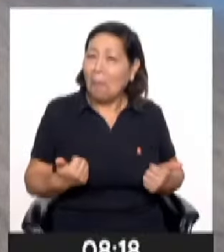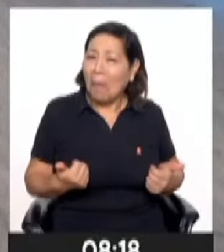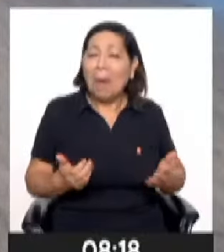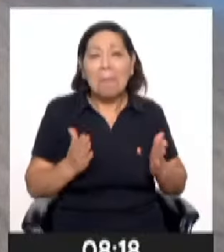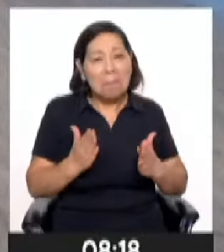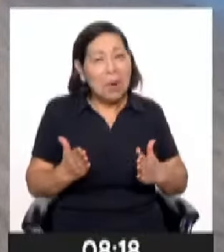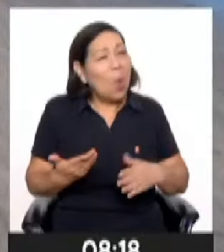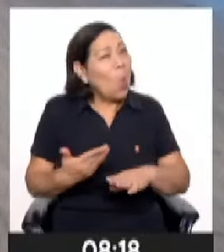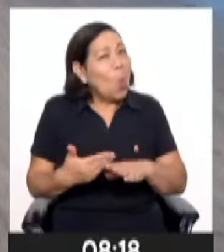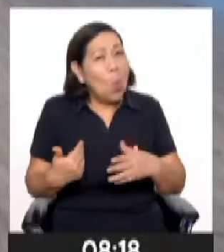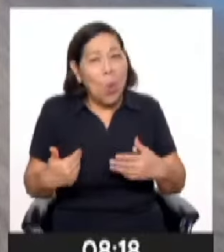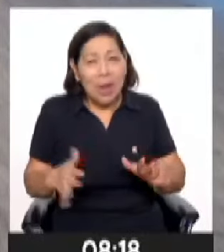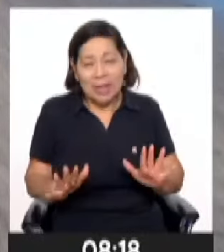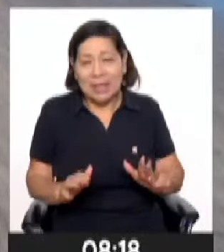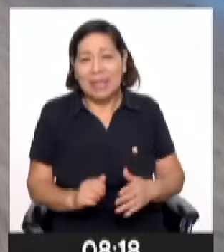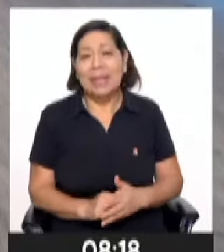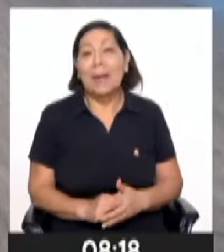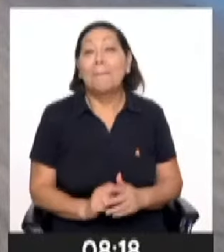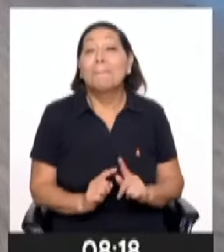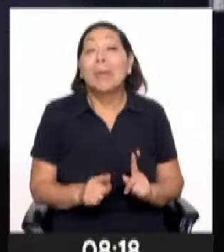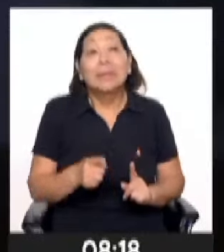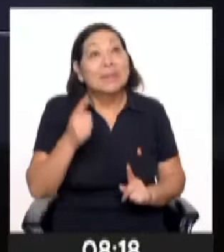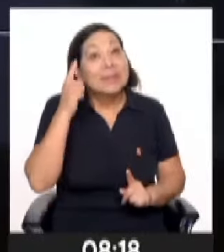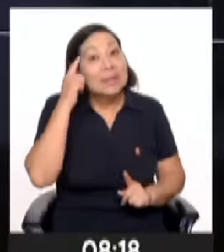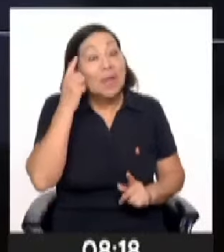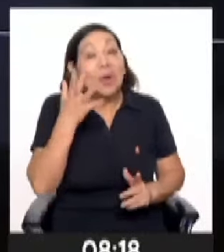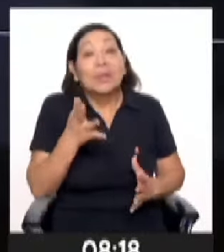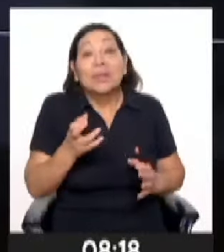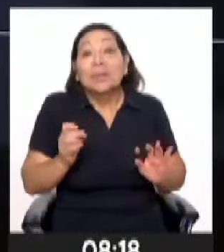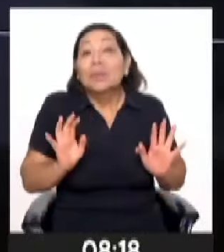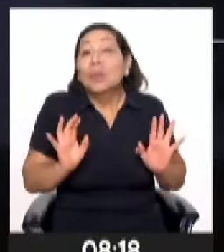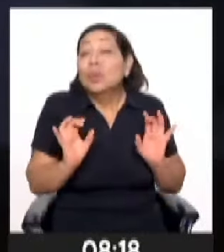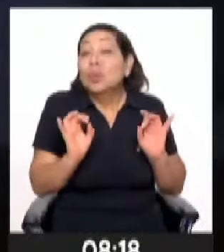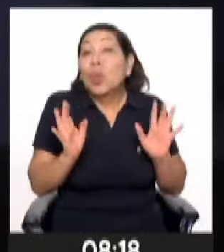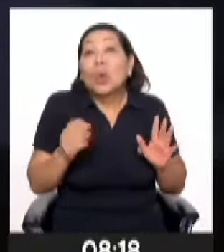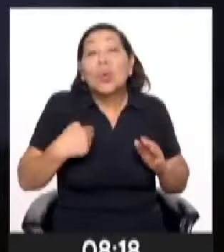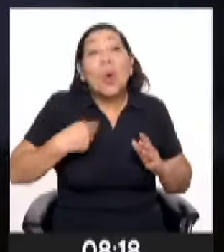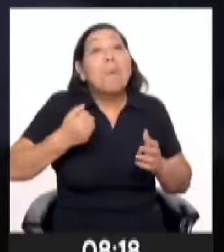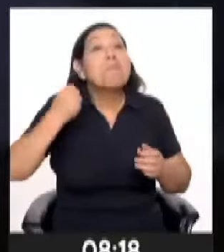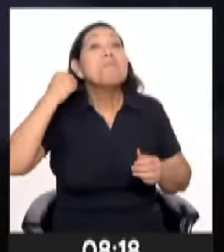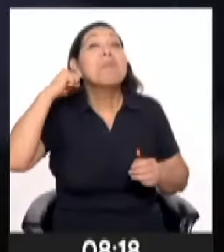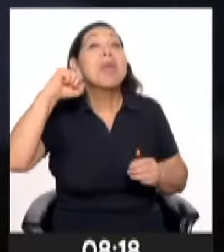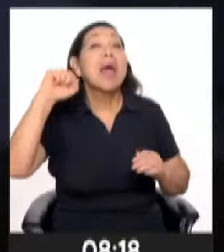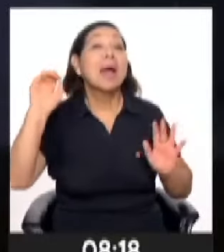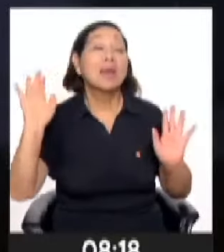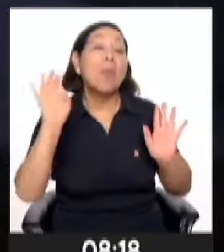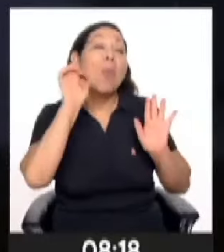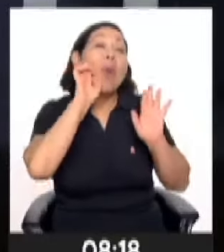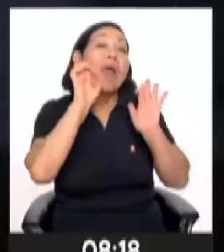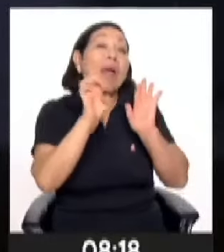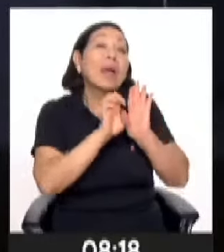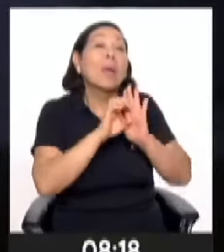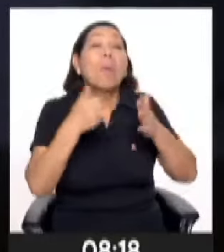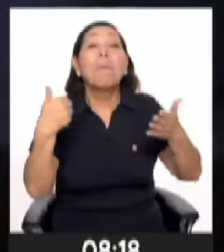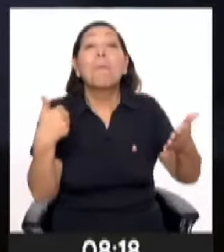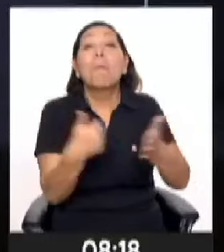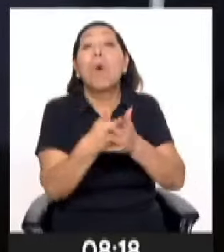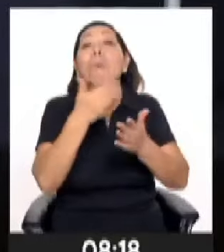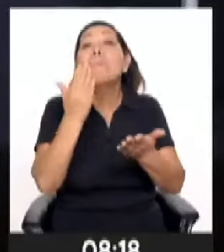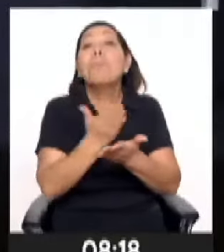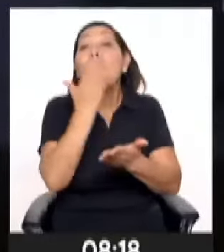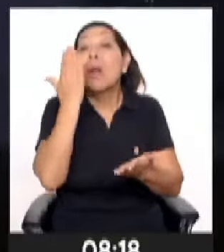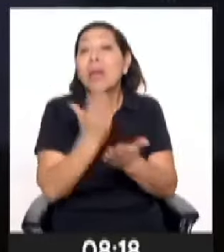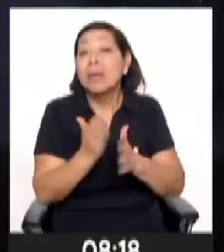estar preparado ante cualquier imprevisto también. Uh-huh. O sea, imagínate, Dios no quiera, pero puede pasar, voy al norte del país, como dice Omar, y hay un accidente.